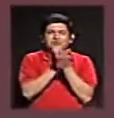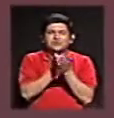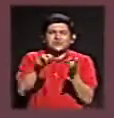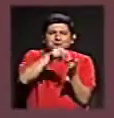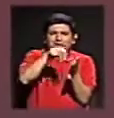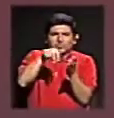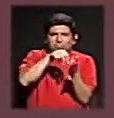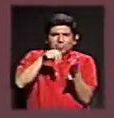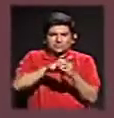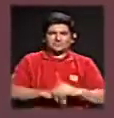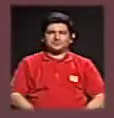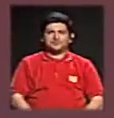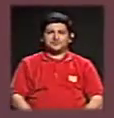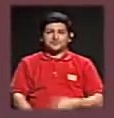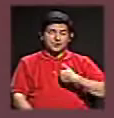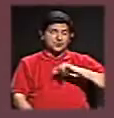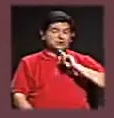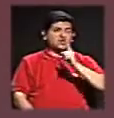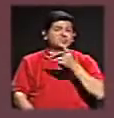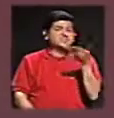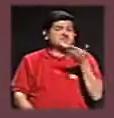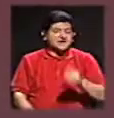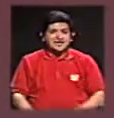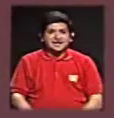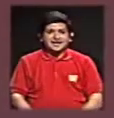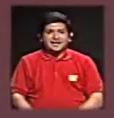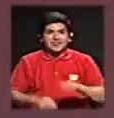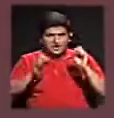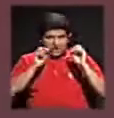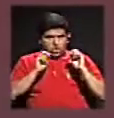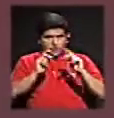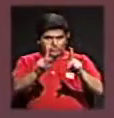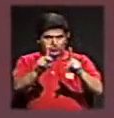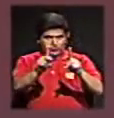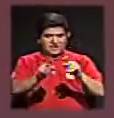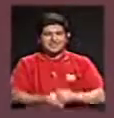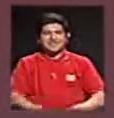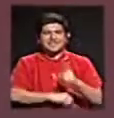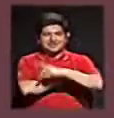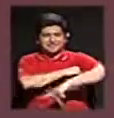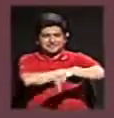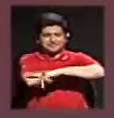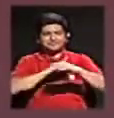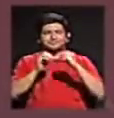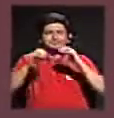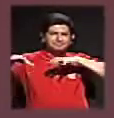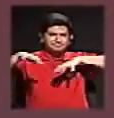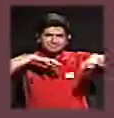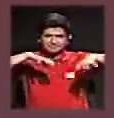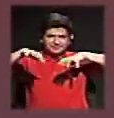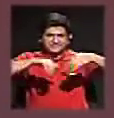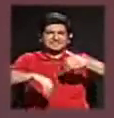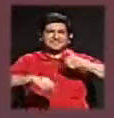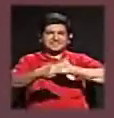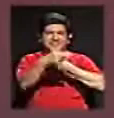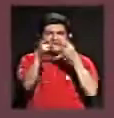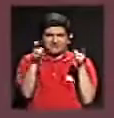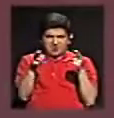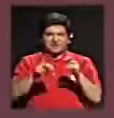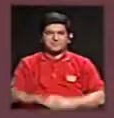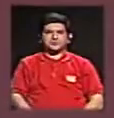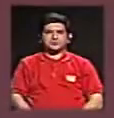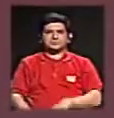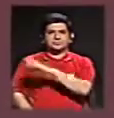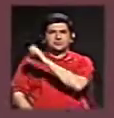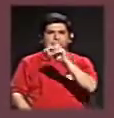Bueno, lo que le puedo decir es que las posibilidades de los países más dinámicos de la región,